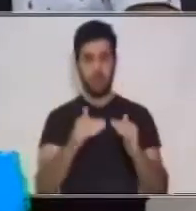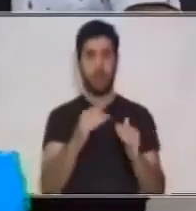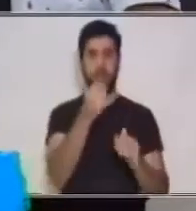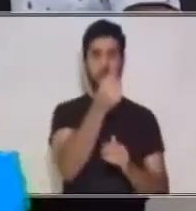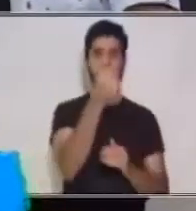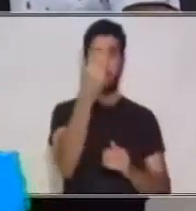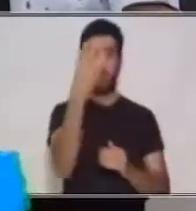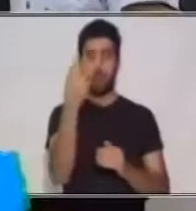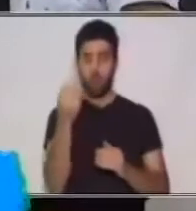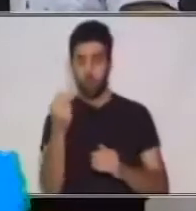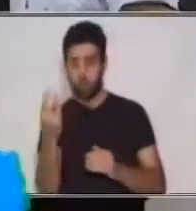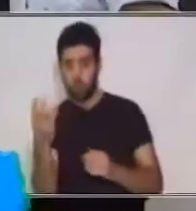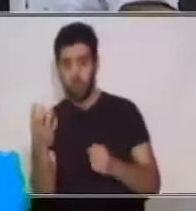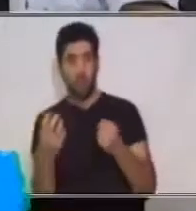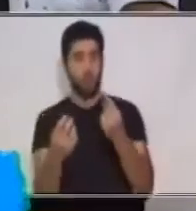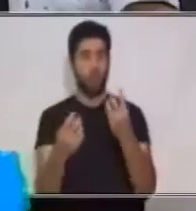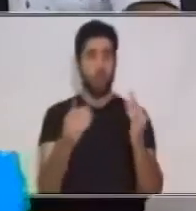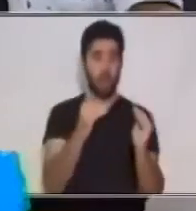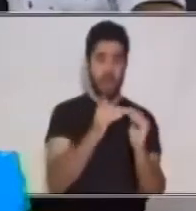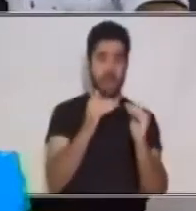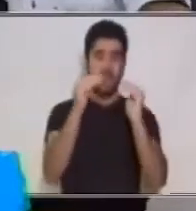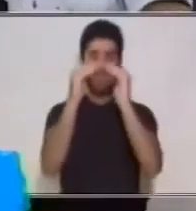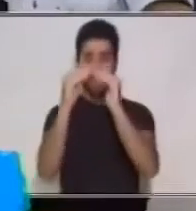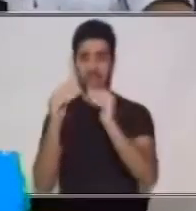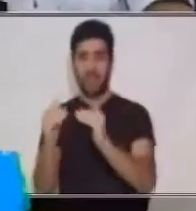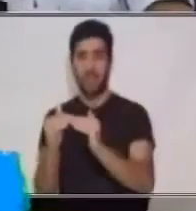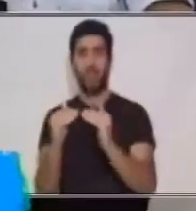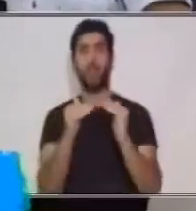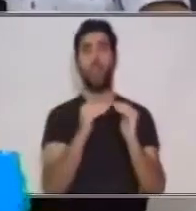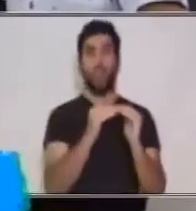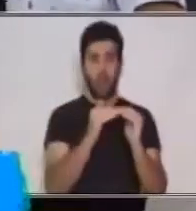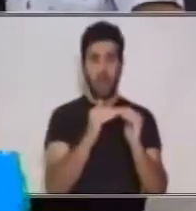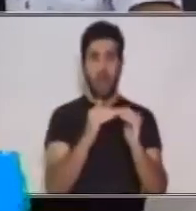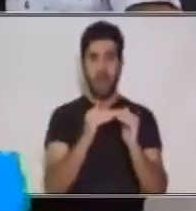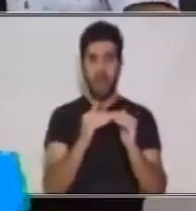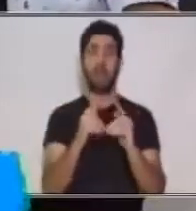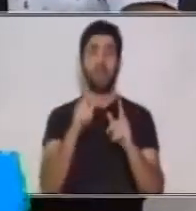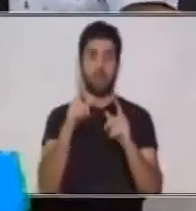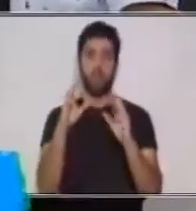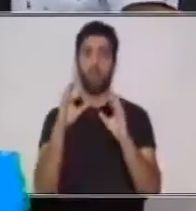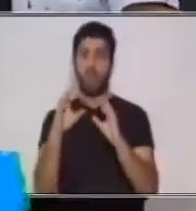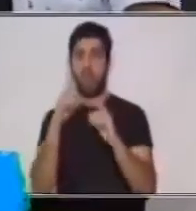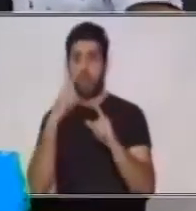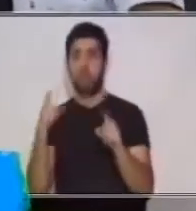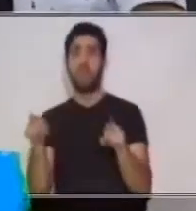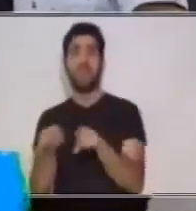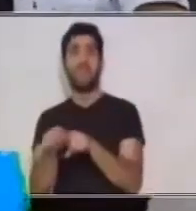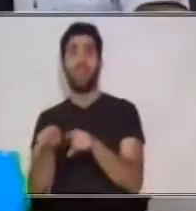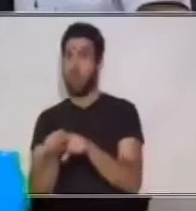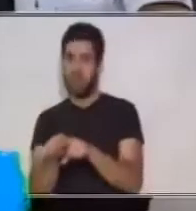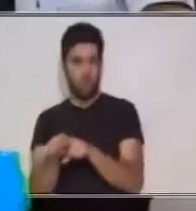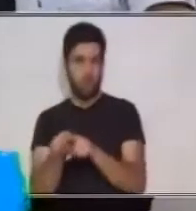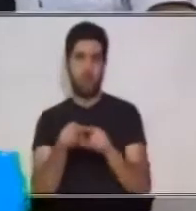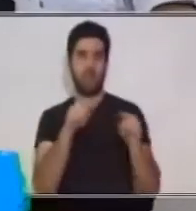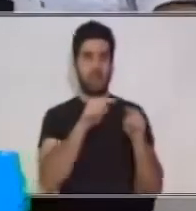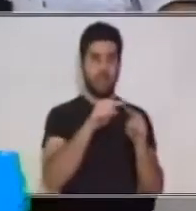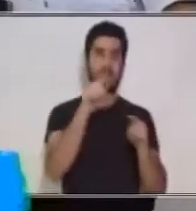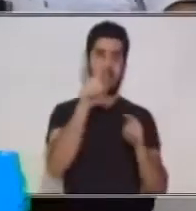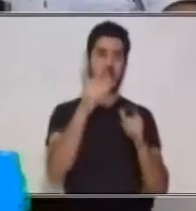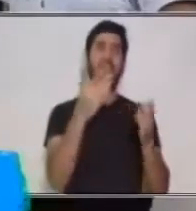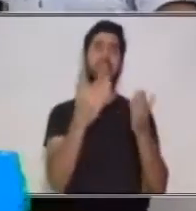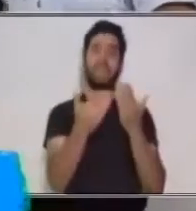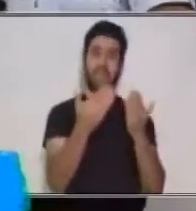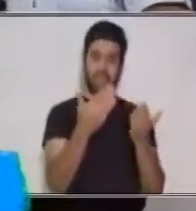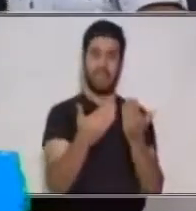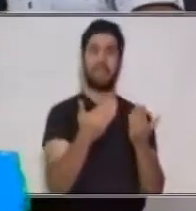cuidado confundir la palabra congruencia con que son idénticos o que son iguales, ¿sí? Congruencia dice que van a ser similares,